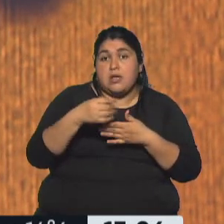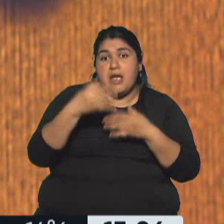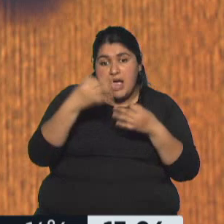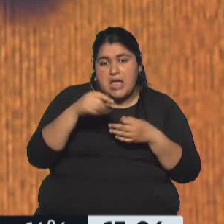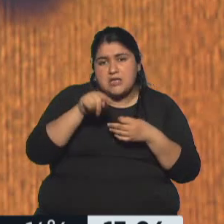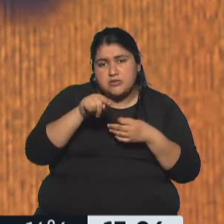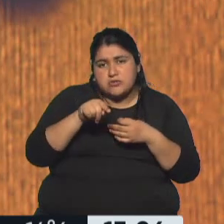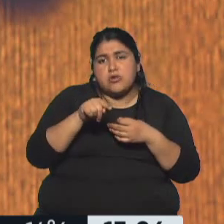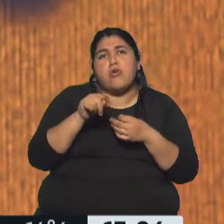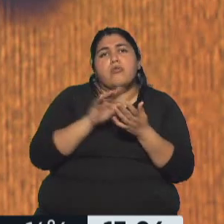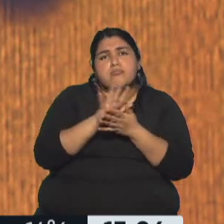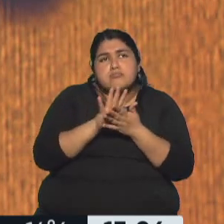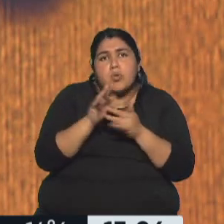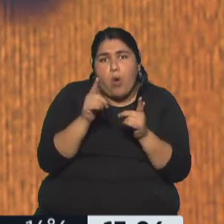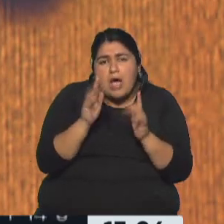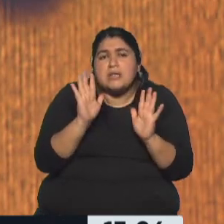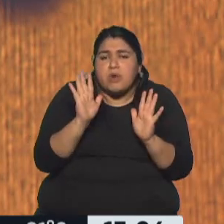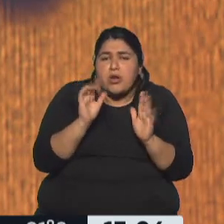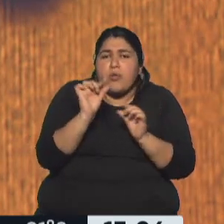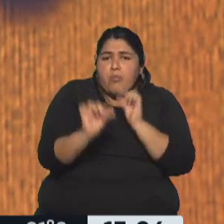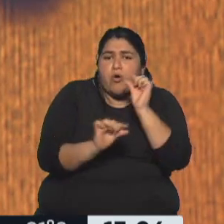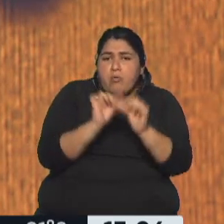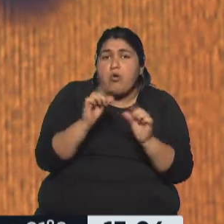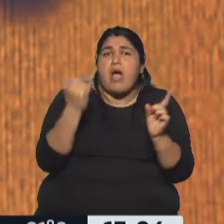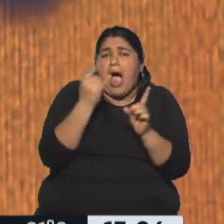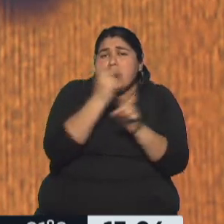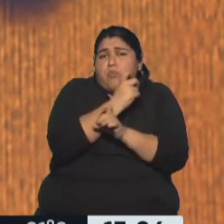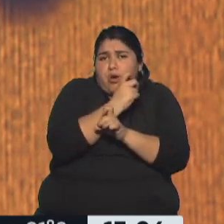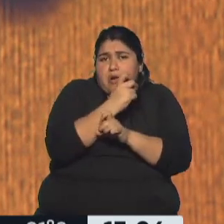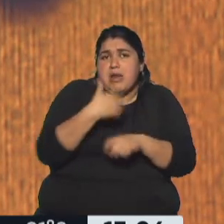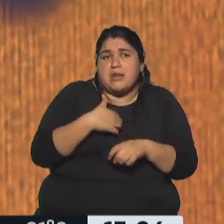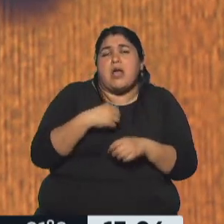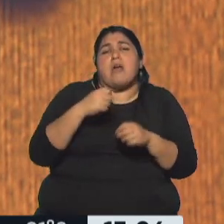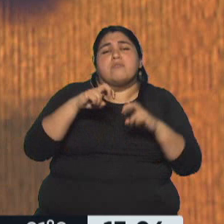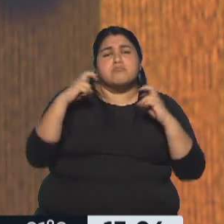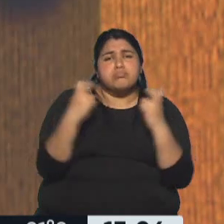efectivamente un síntoma de lo problemático que es para Argentina reestructurar, sentarse